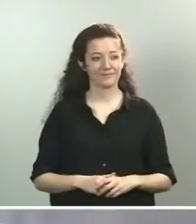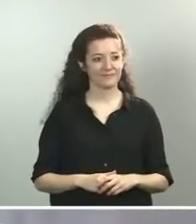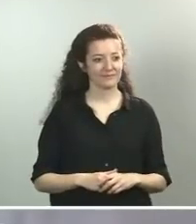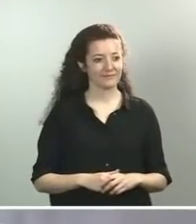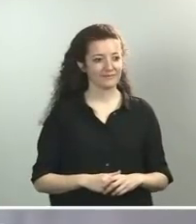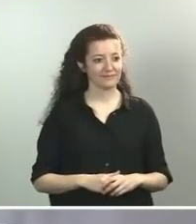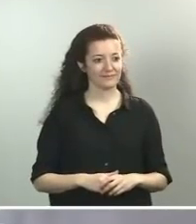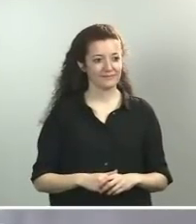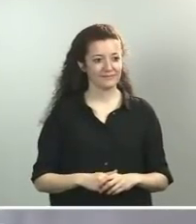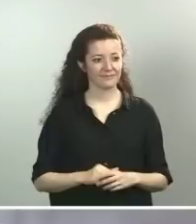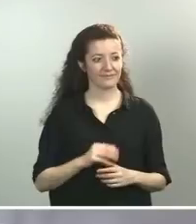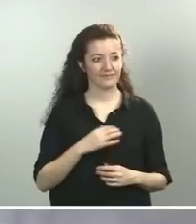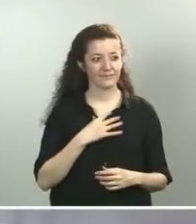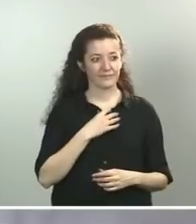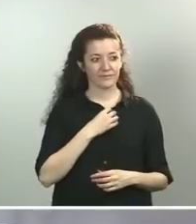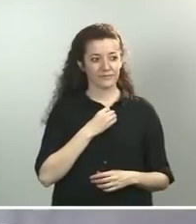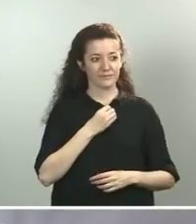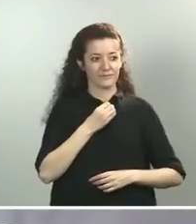Entrando, pois, en materia.